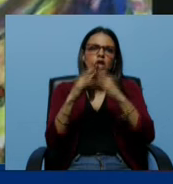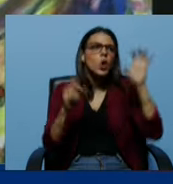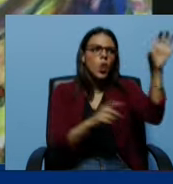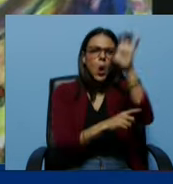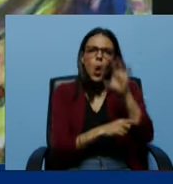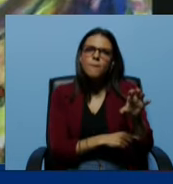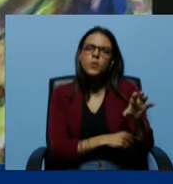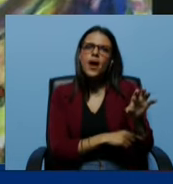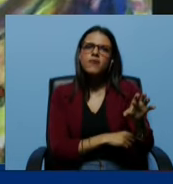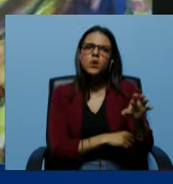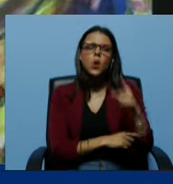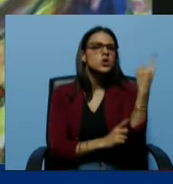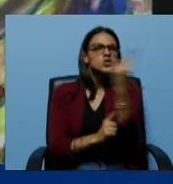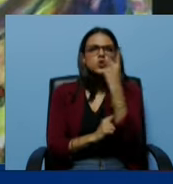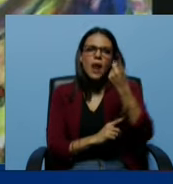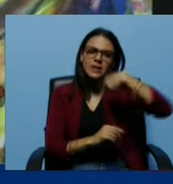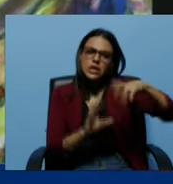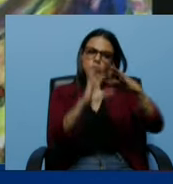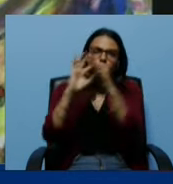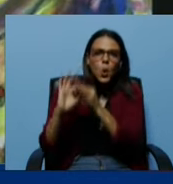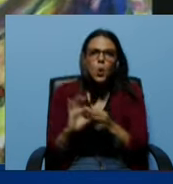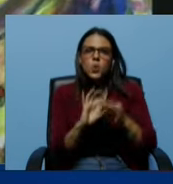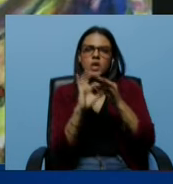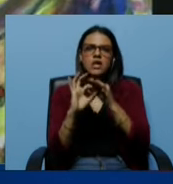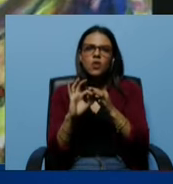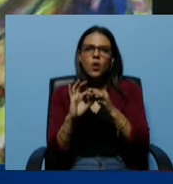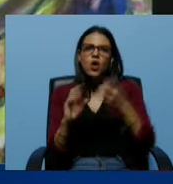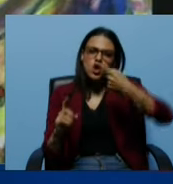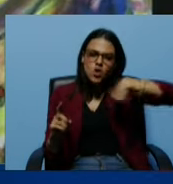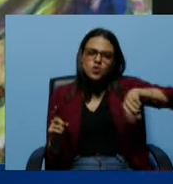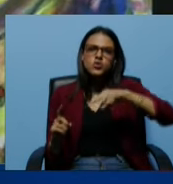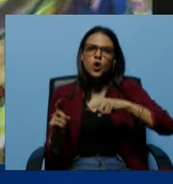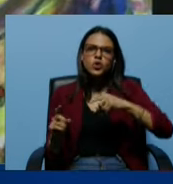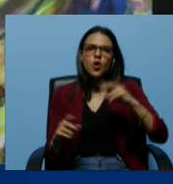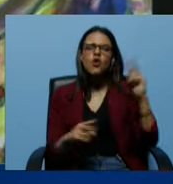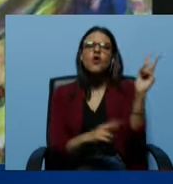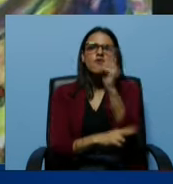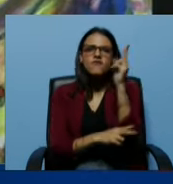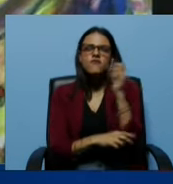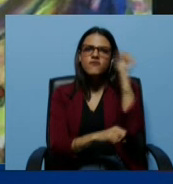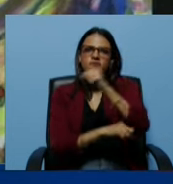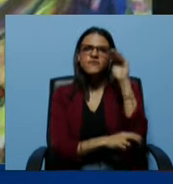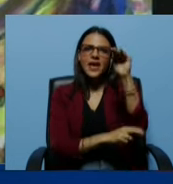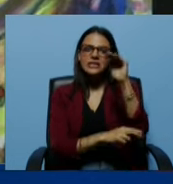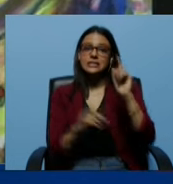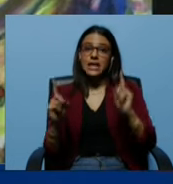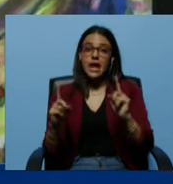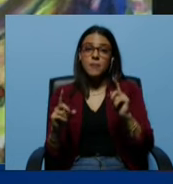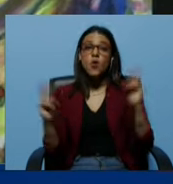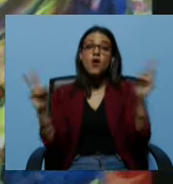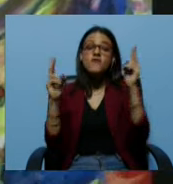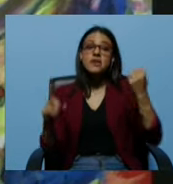pueblos. Solo unidos, nosotros venceremos. Que viva